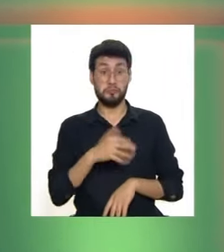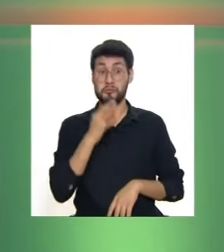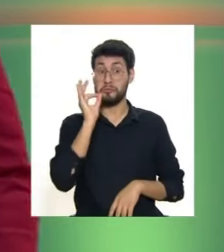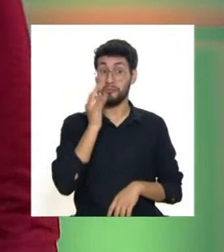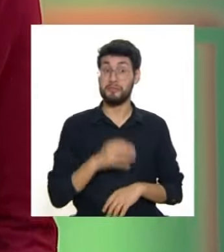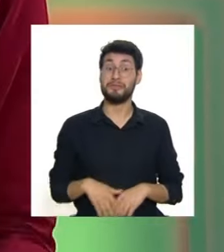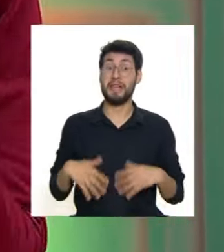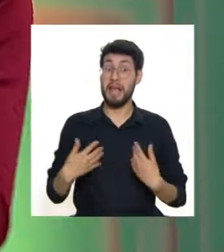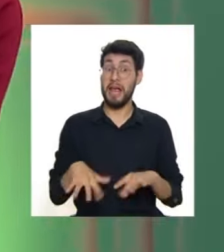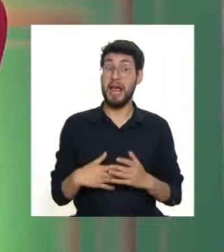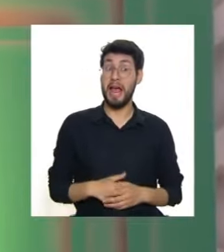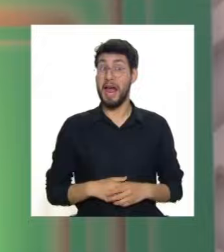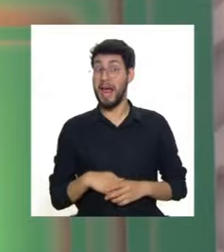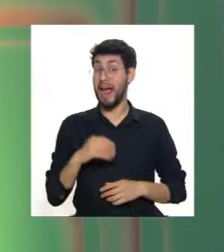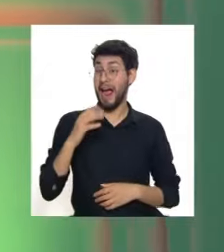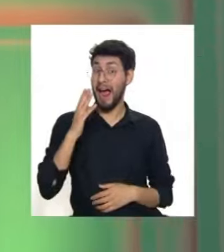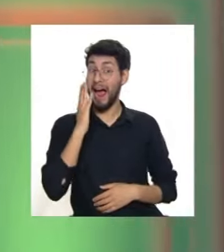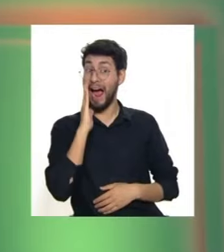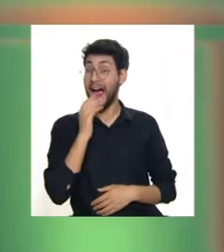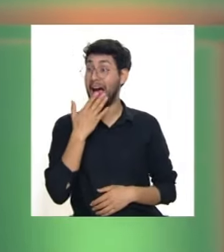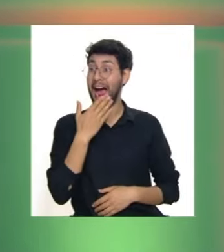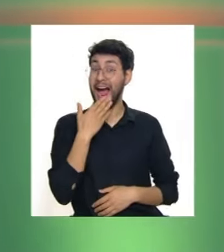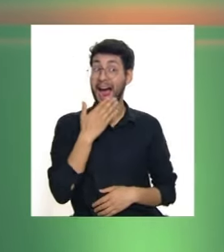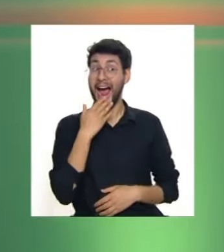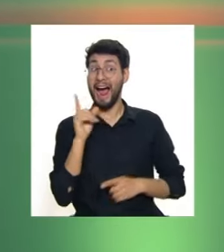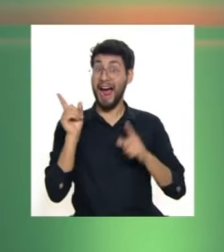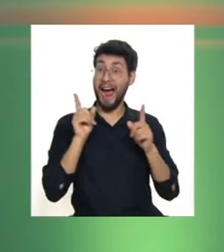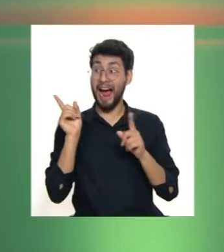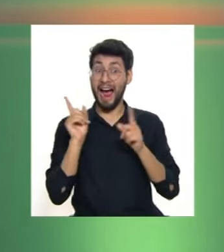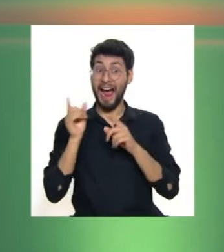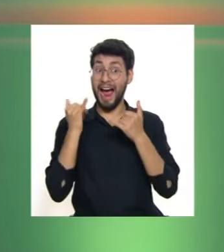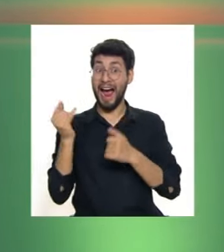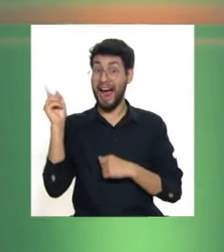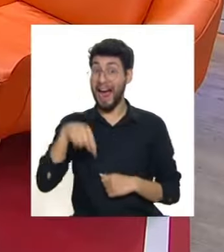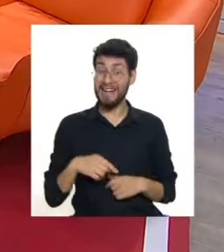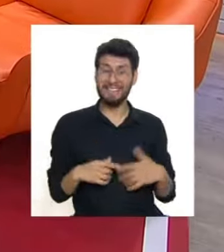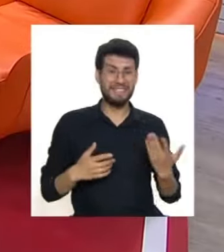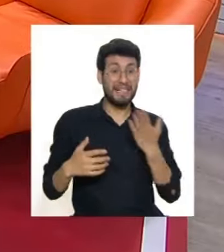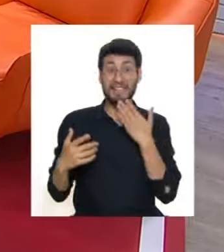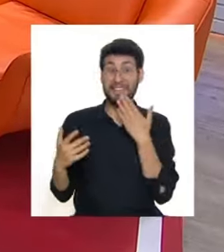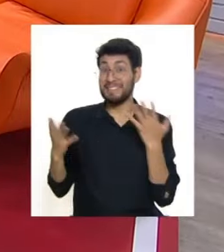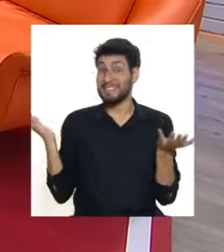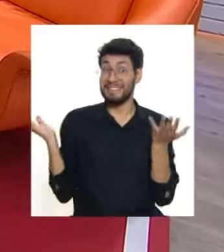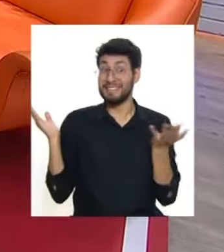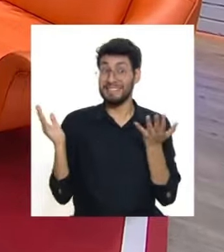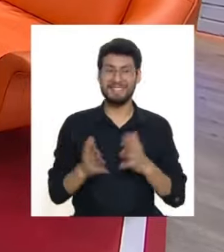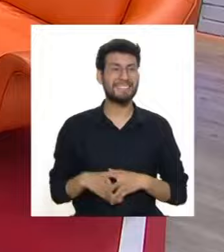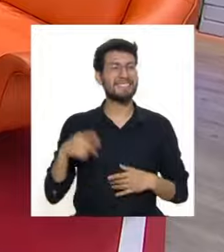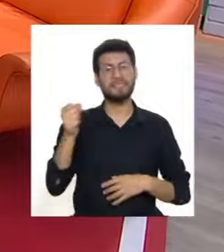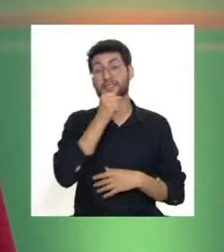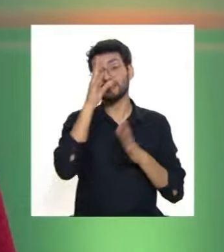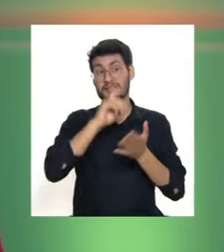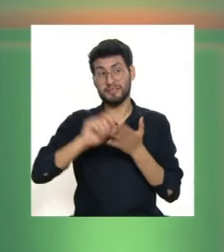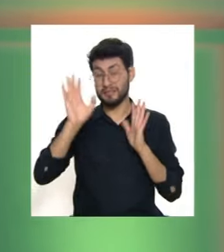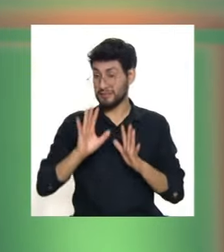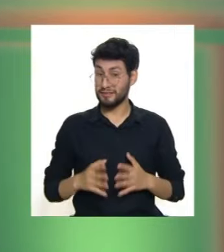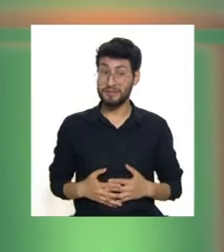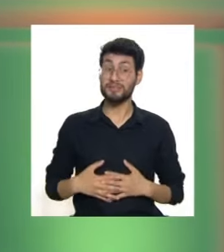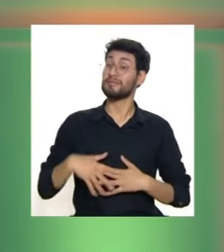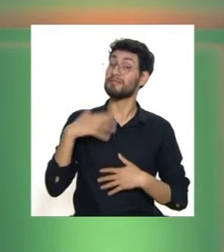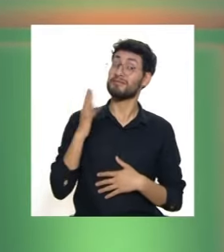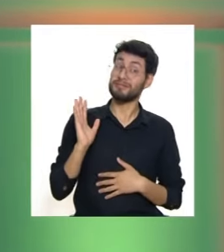rico! Oye, chicos, no saben quién viene el día de hoy. ¿Quién sabe quién viene? Él es cantautor. Ah,